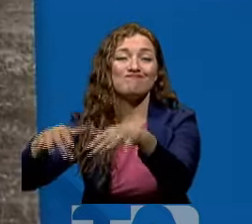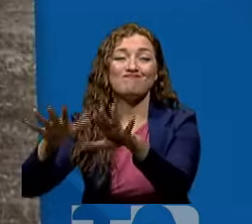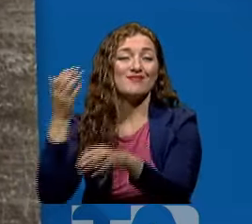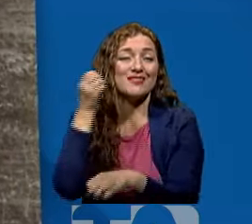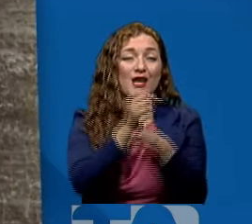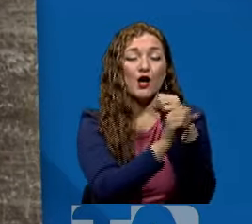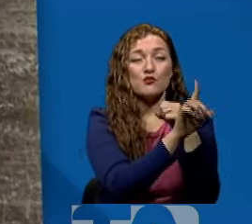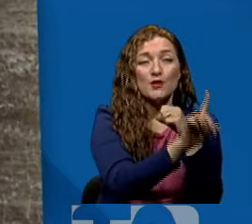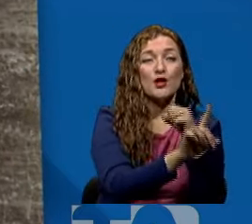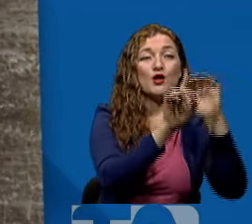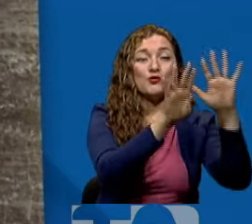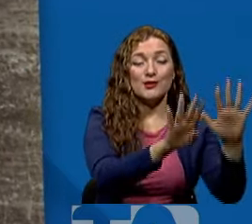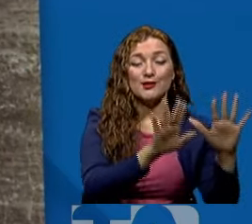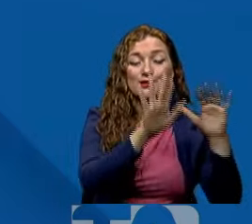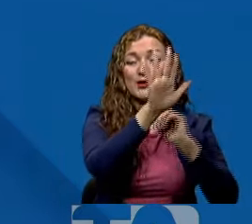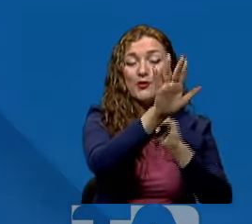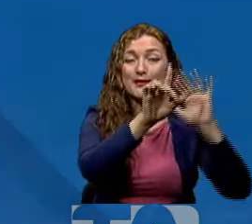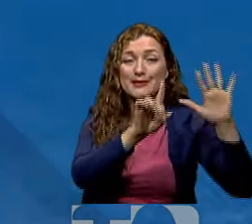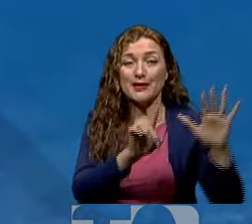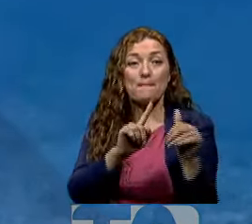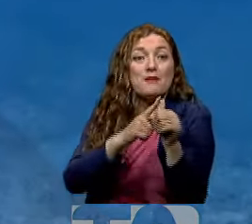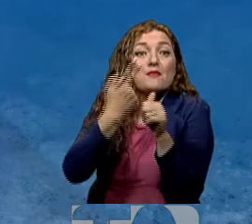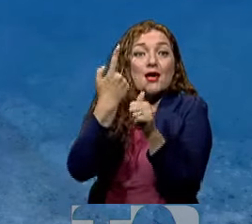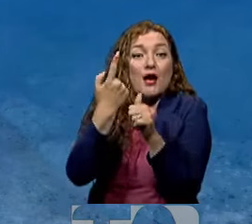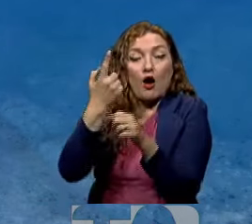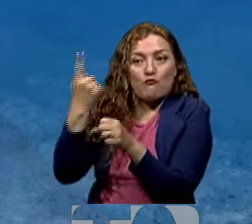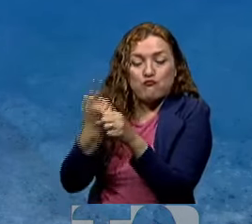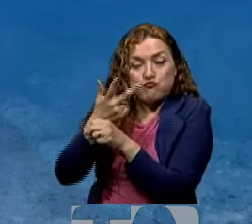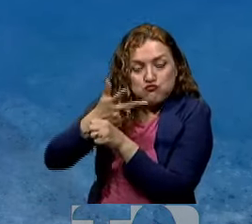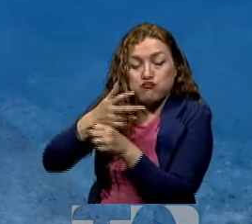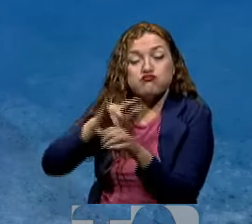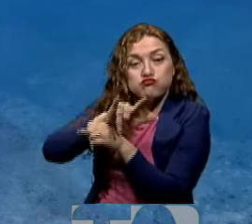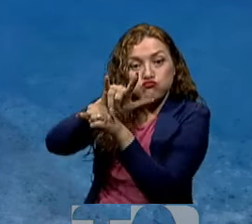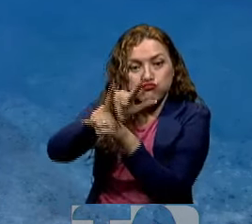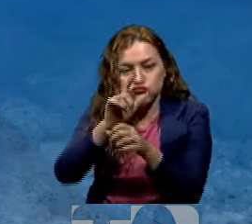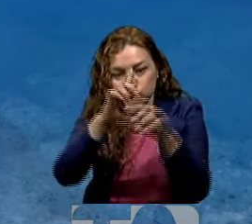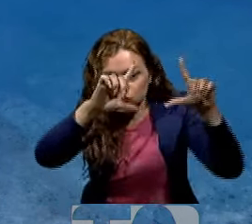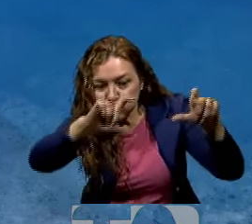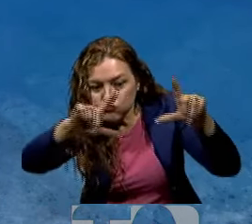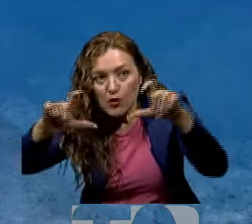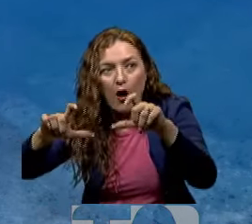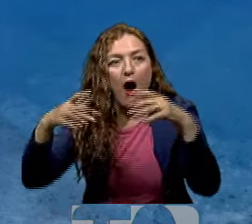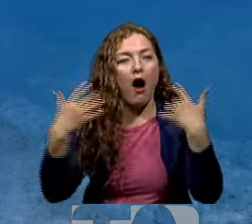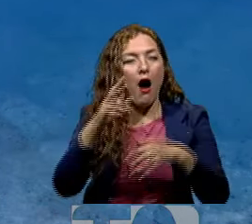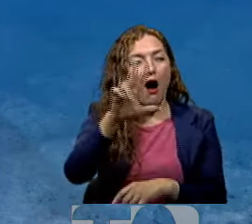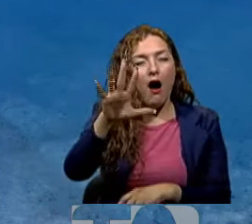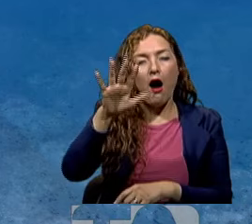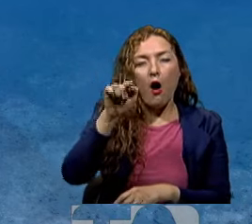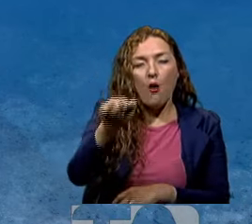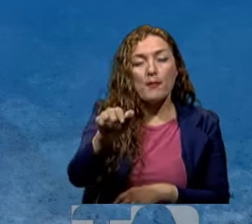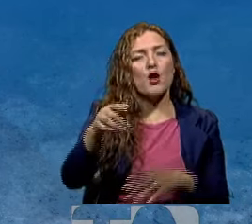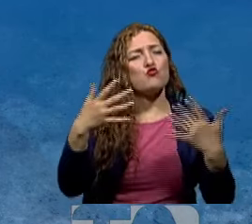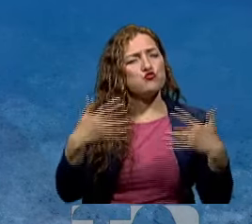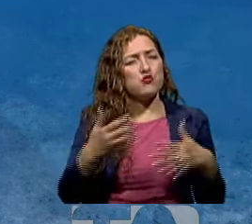se realizó la primera fotografía aérea, la cobertura era de 335 mil metros cuadrados de glaciar y hoy no supera